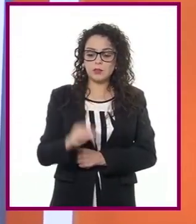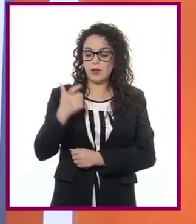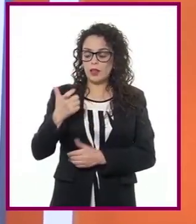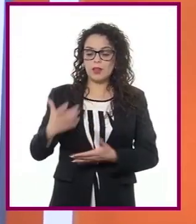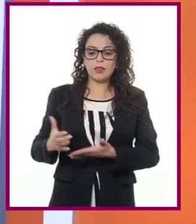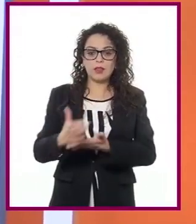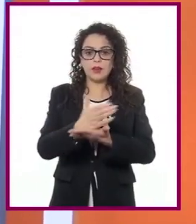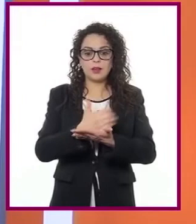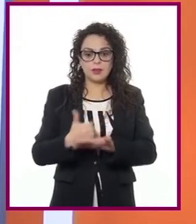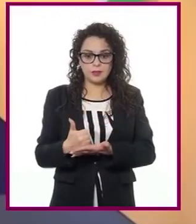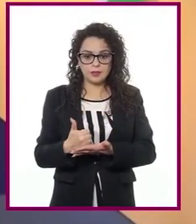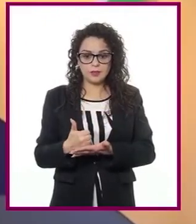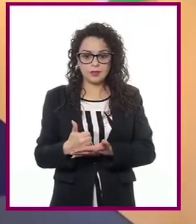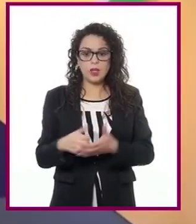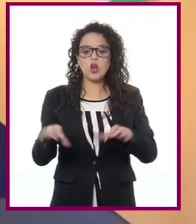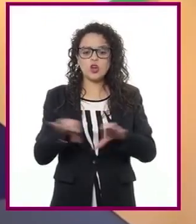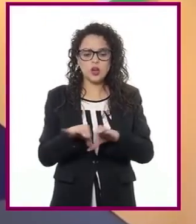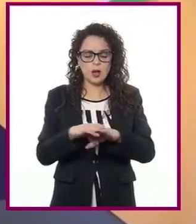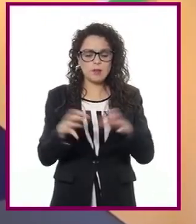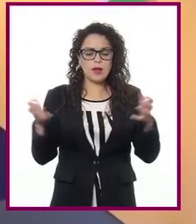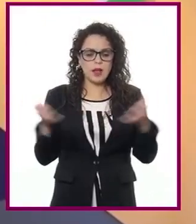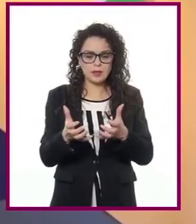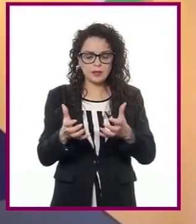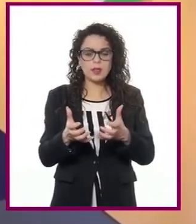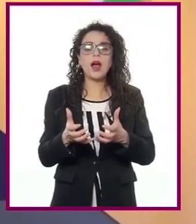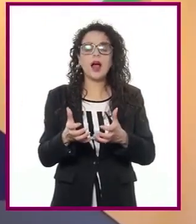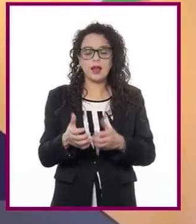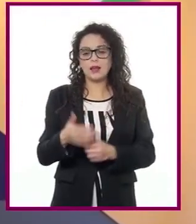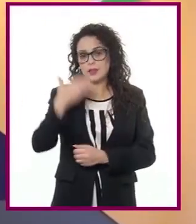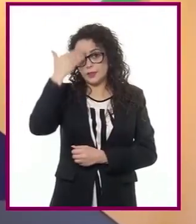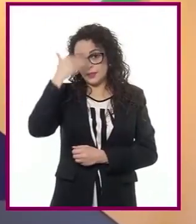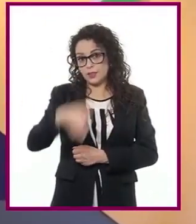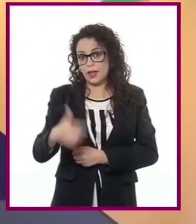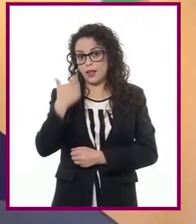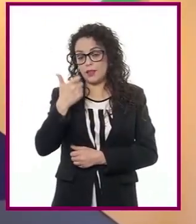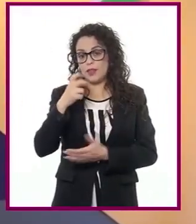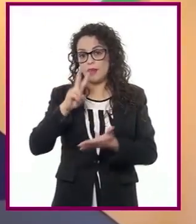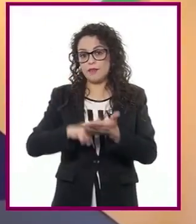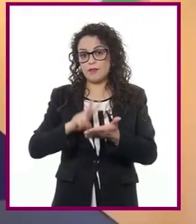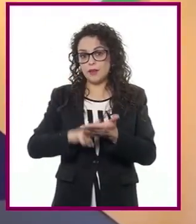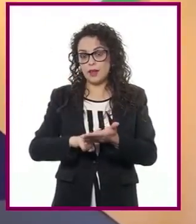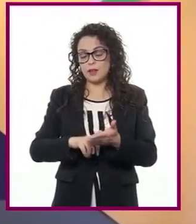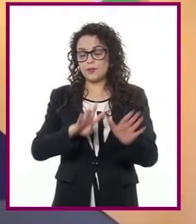ganancia. Lo haremos considerando el precio que corresponde al